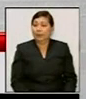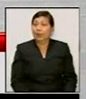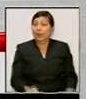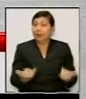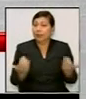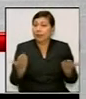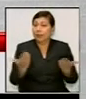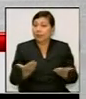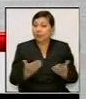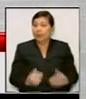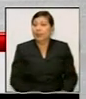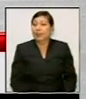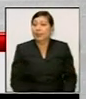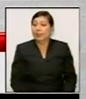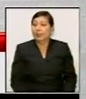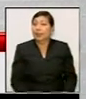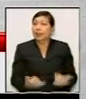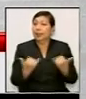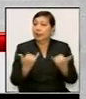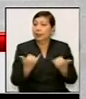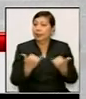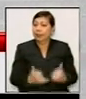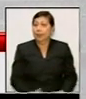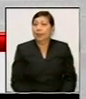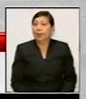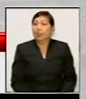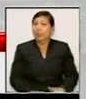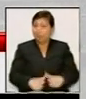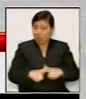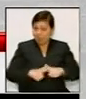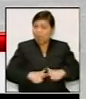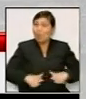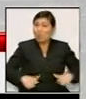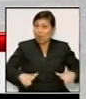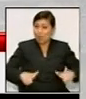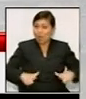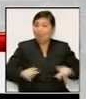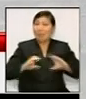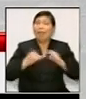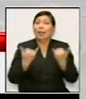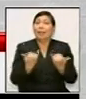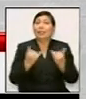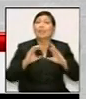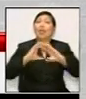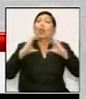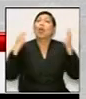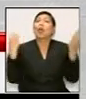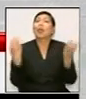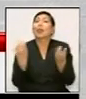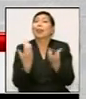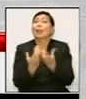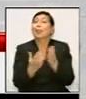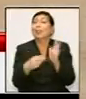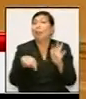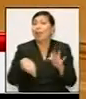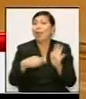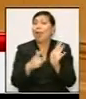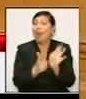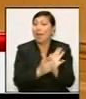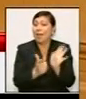aquí, en esta sala, en esta casona de las leyes, en este